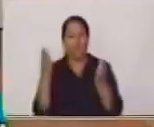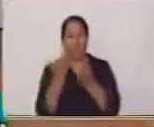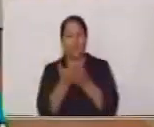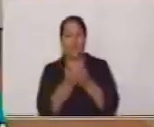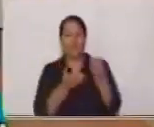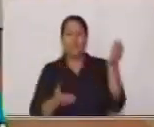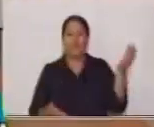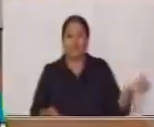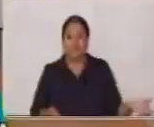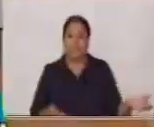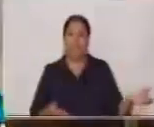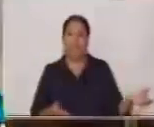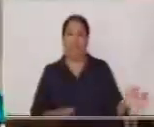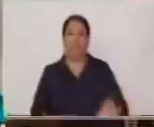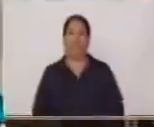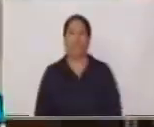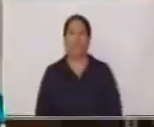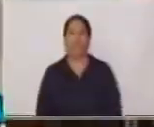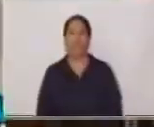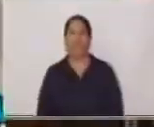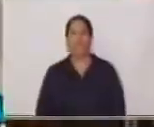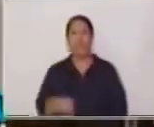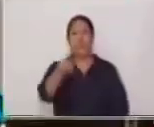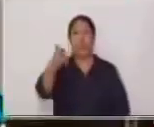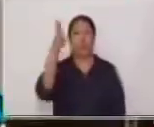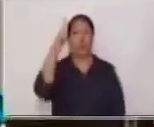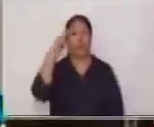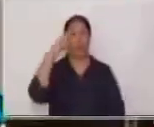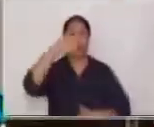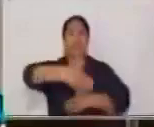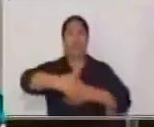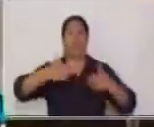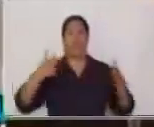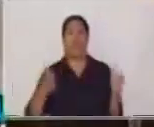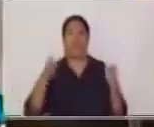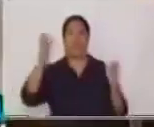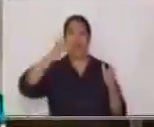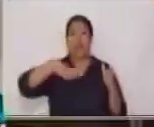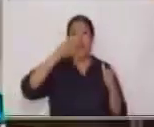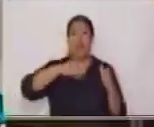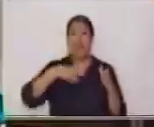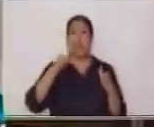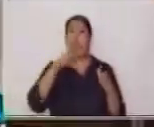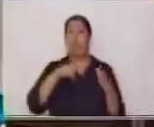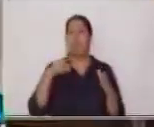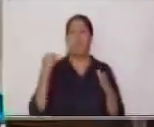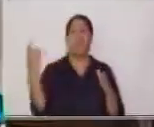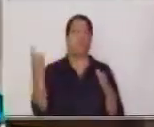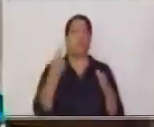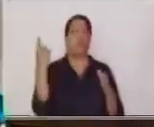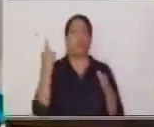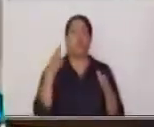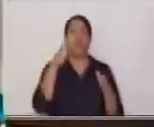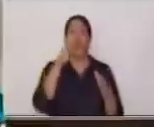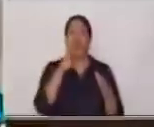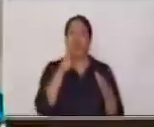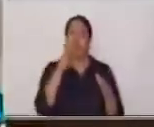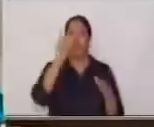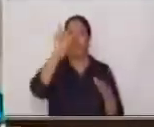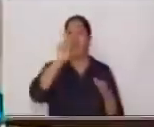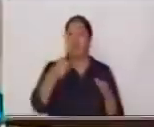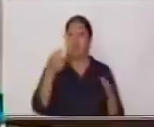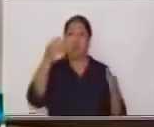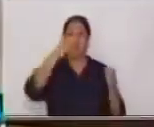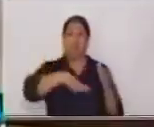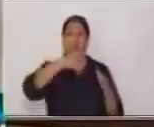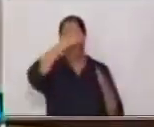tu portafolio Aprende en Casa. Recuérdate que nuestra caja de aprendizaje es muy importante. Tú tienes que conservar ahí todas tus